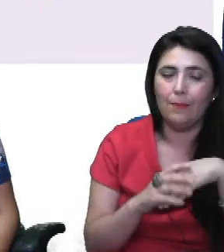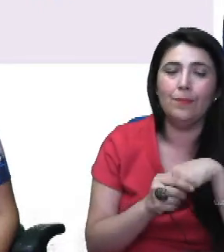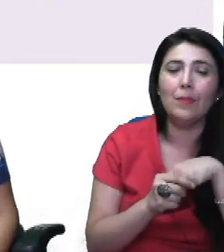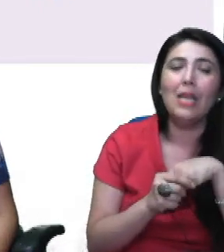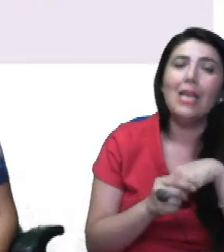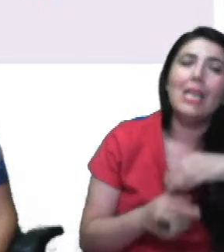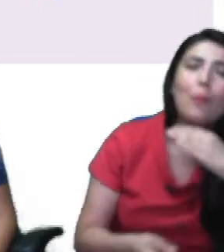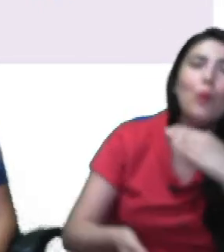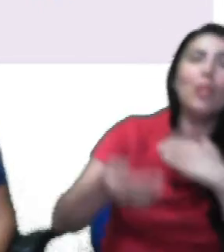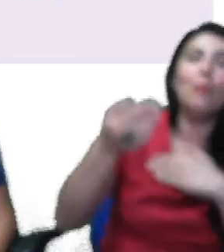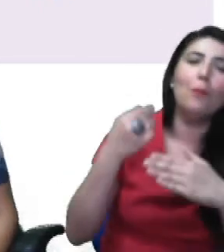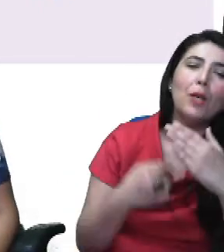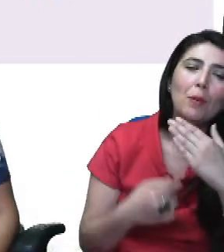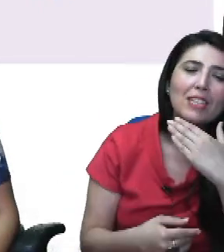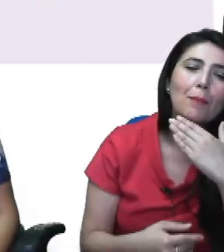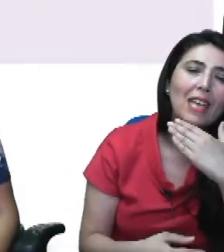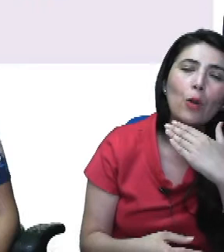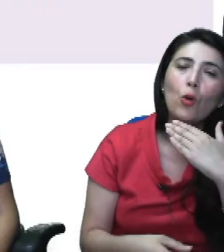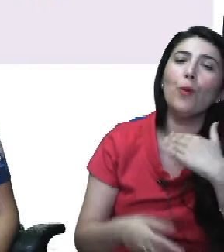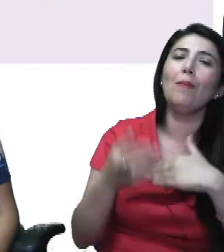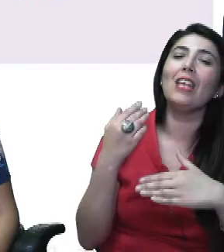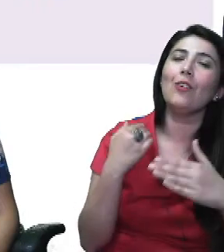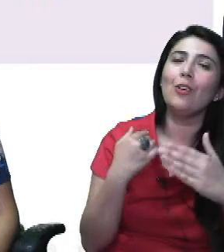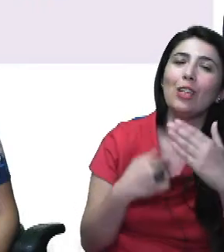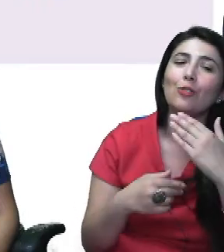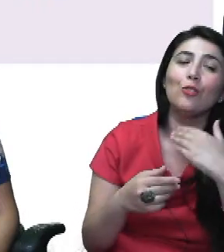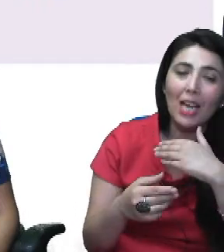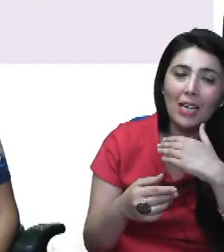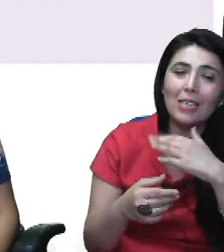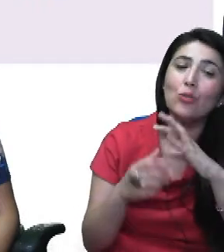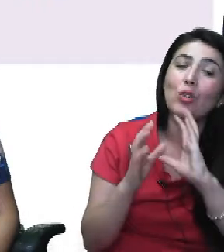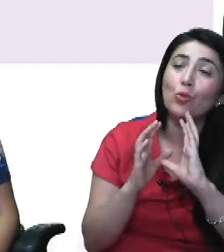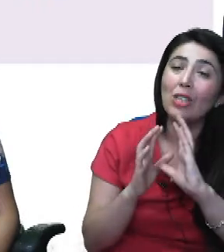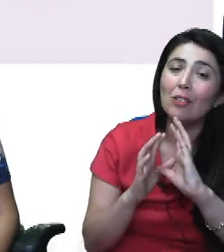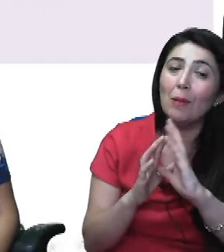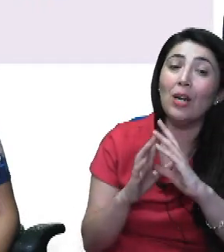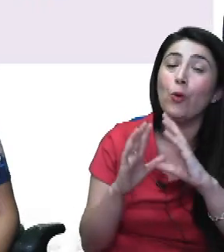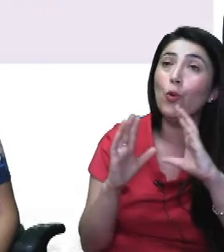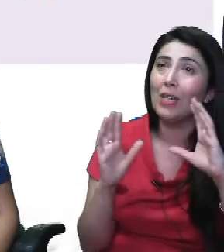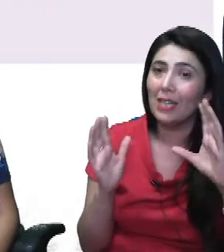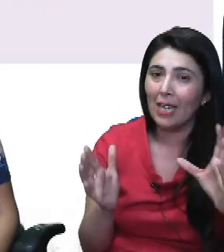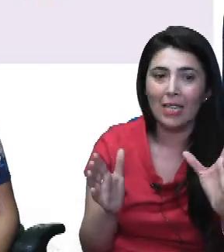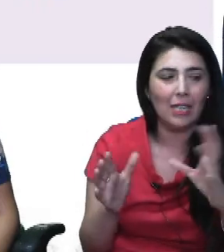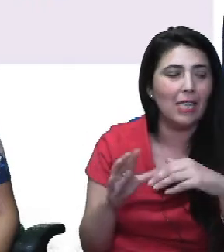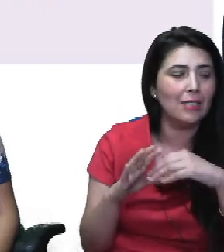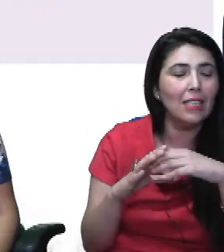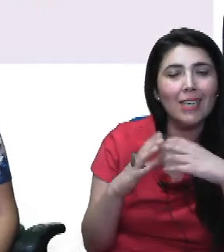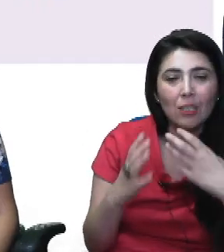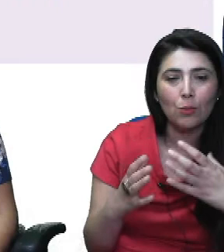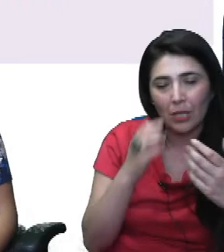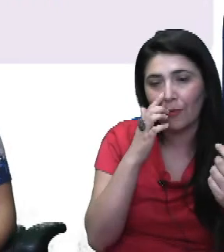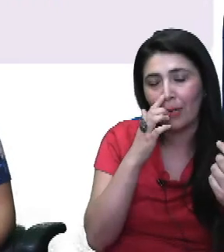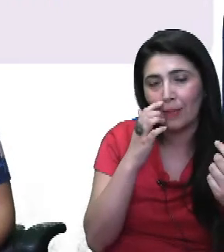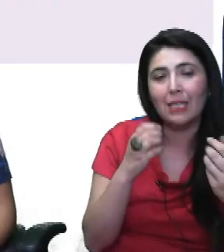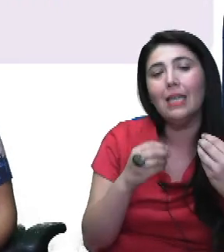desastres. Y por último, podemos ver también que hay algunos problemas de orden social que son inducidos también por la ayuda humanitaria. Y es interesante ver